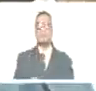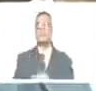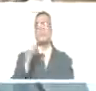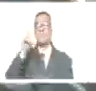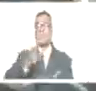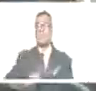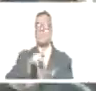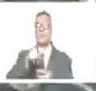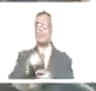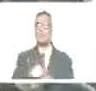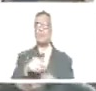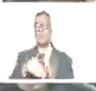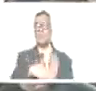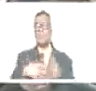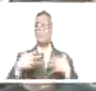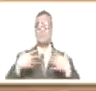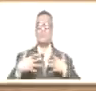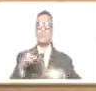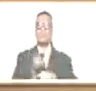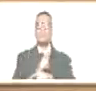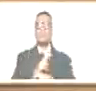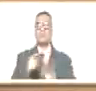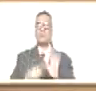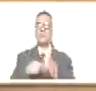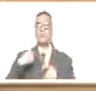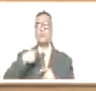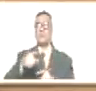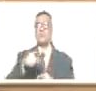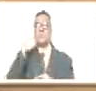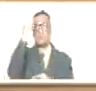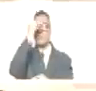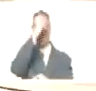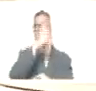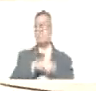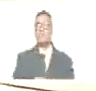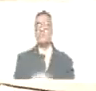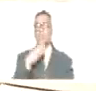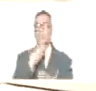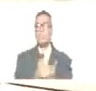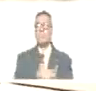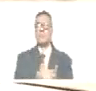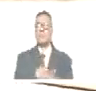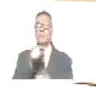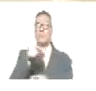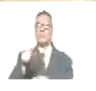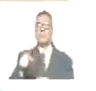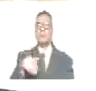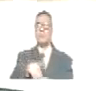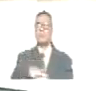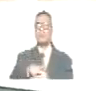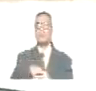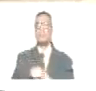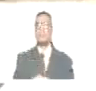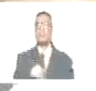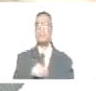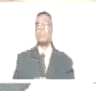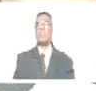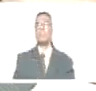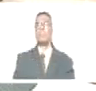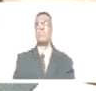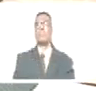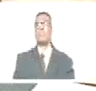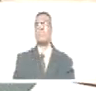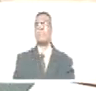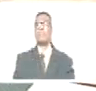la moción de urgencia. Adelante, diputado Diosdado Cabello. Gracias, señor presidente. En